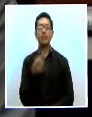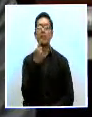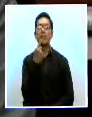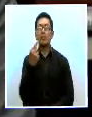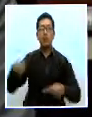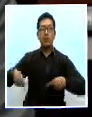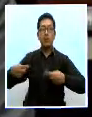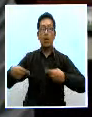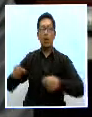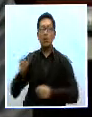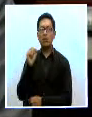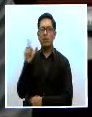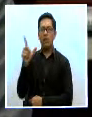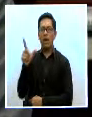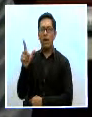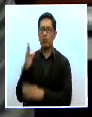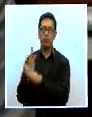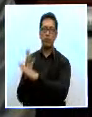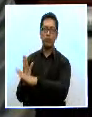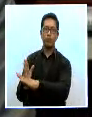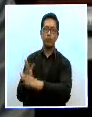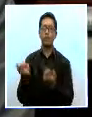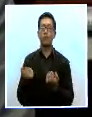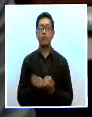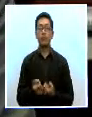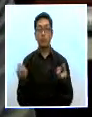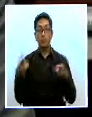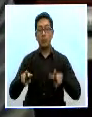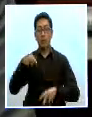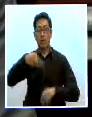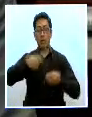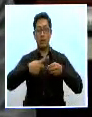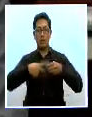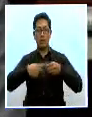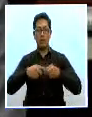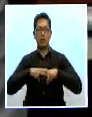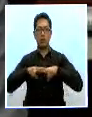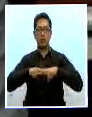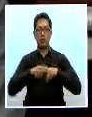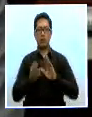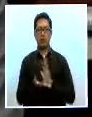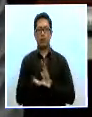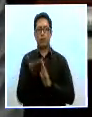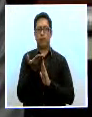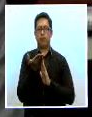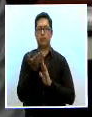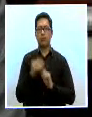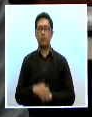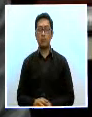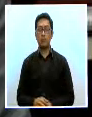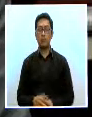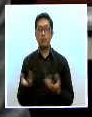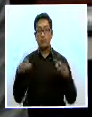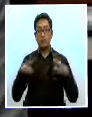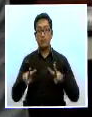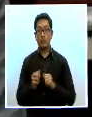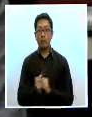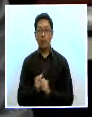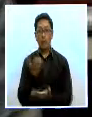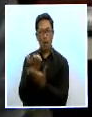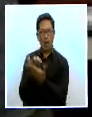el municipio de Quito ha ratificado el aumento de las tarifas de taxis en la capital Aunque ha reconocido que esa medida económica es